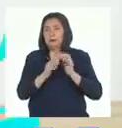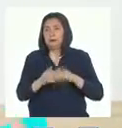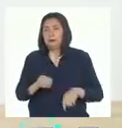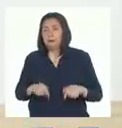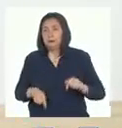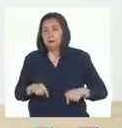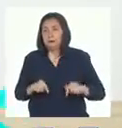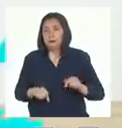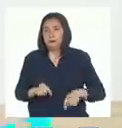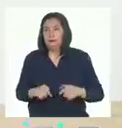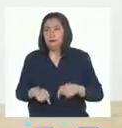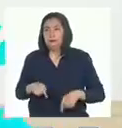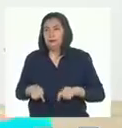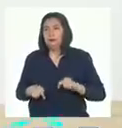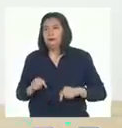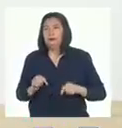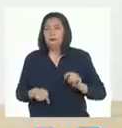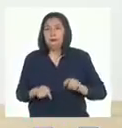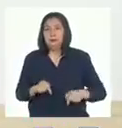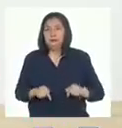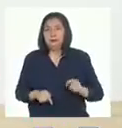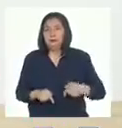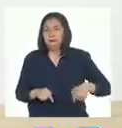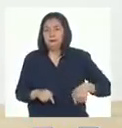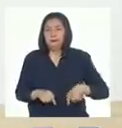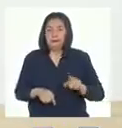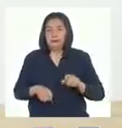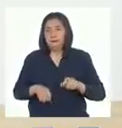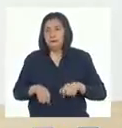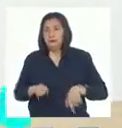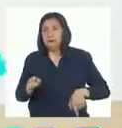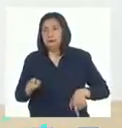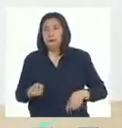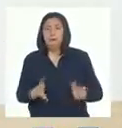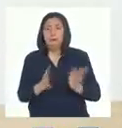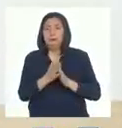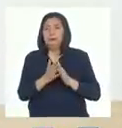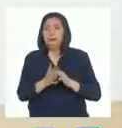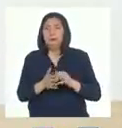Y. Ha. Ha.